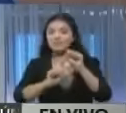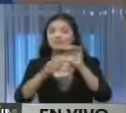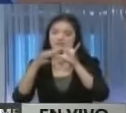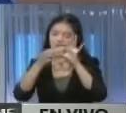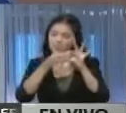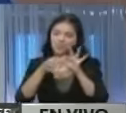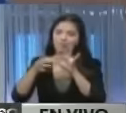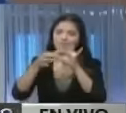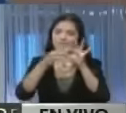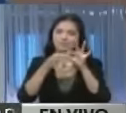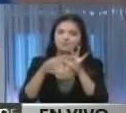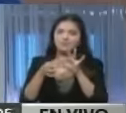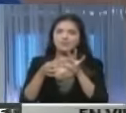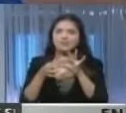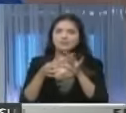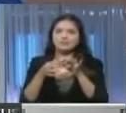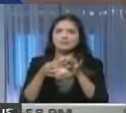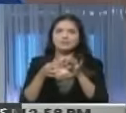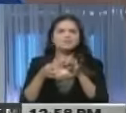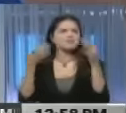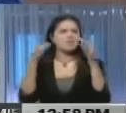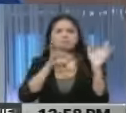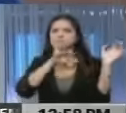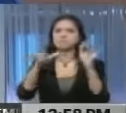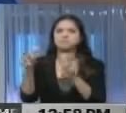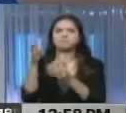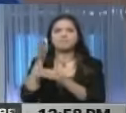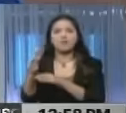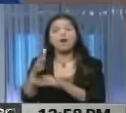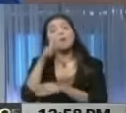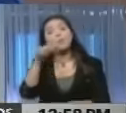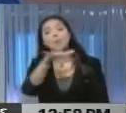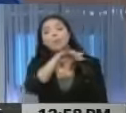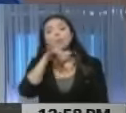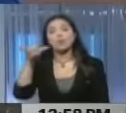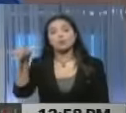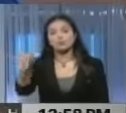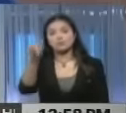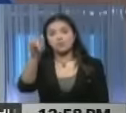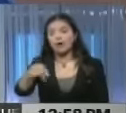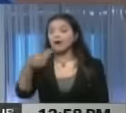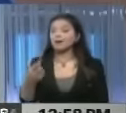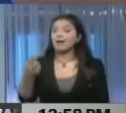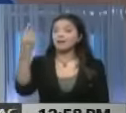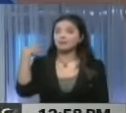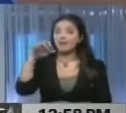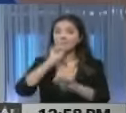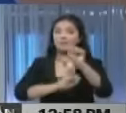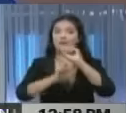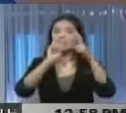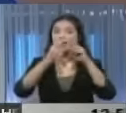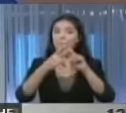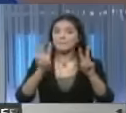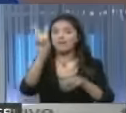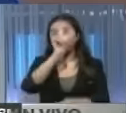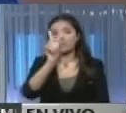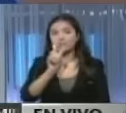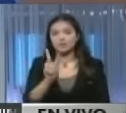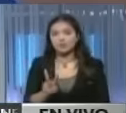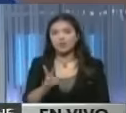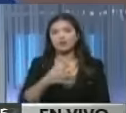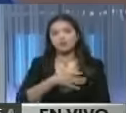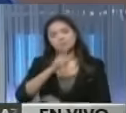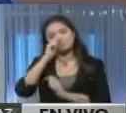soberanía, está en primera fila. Y a ese pueblo que ayer salió a defender la paz en Venezuela,